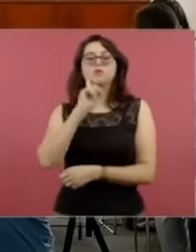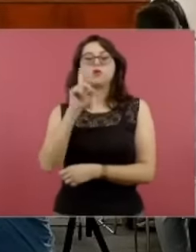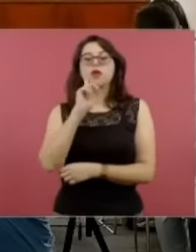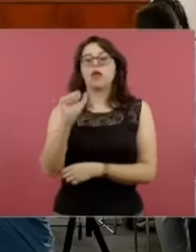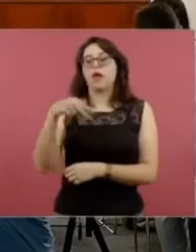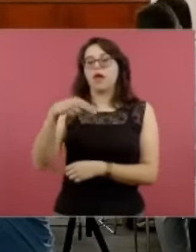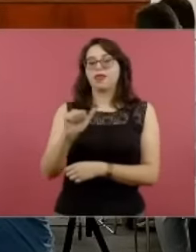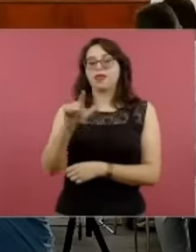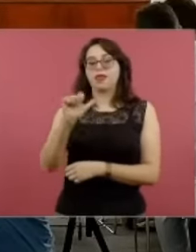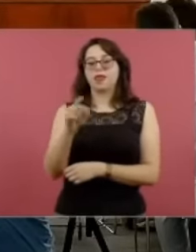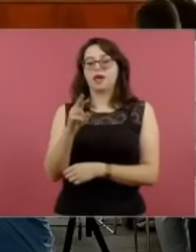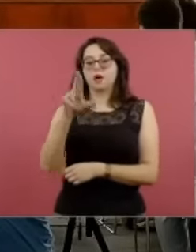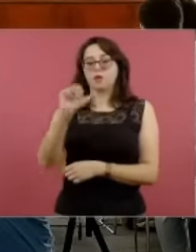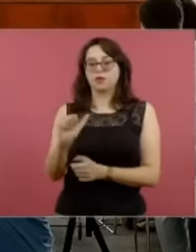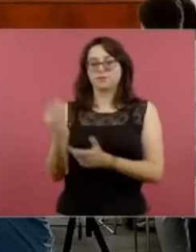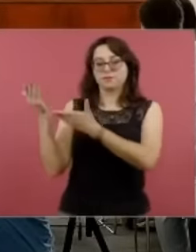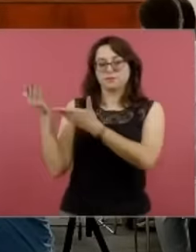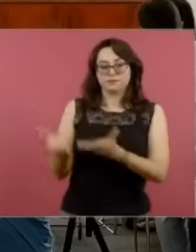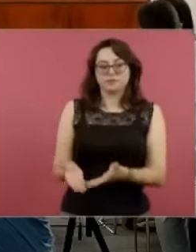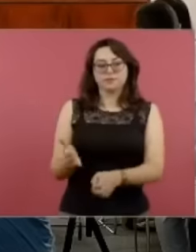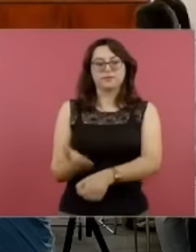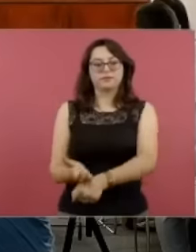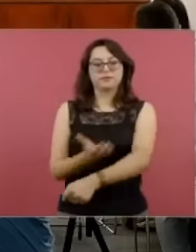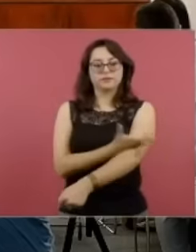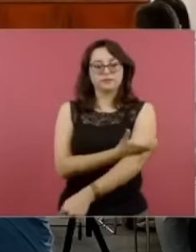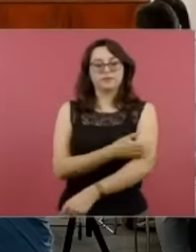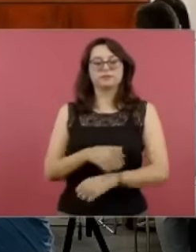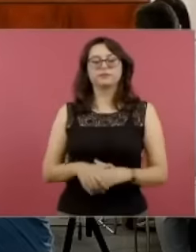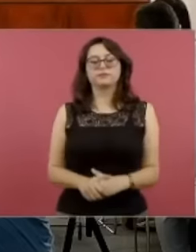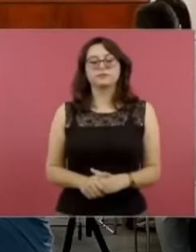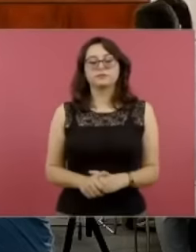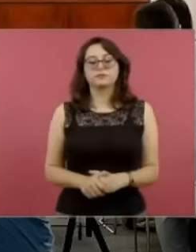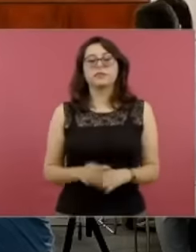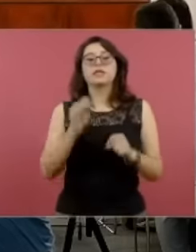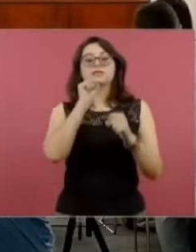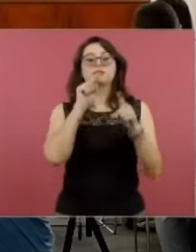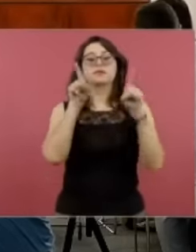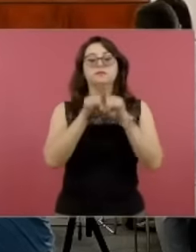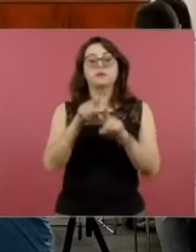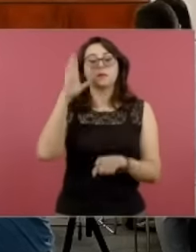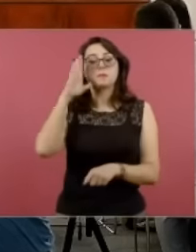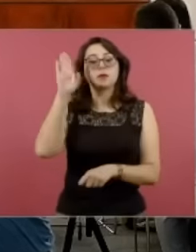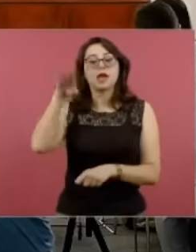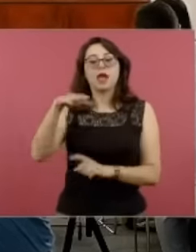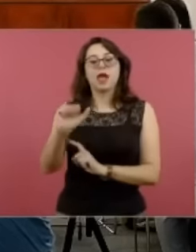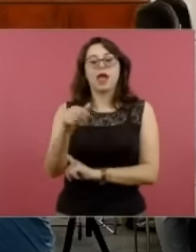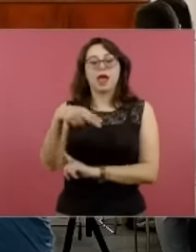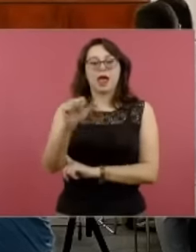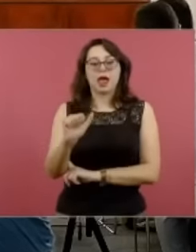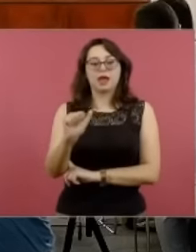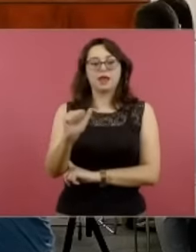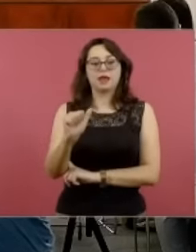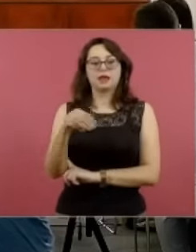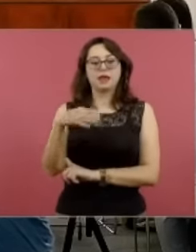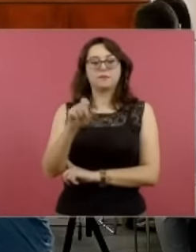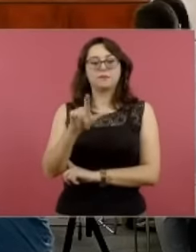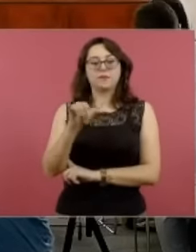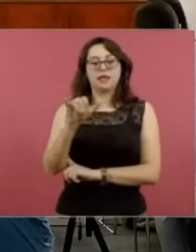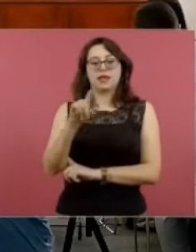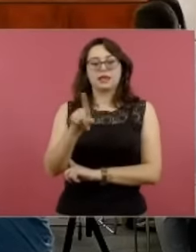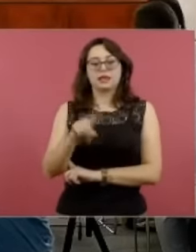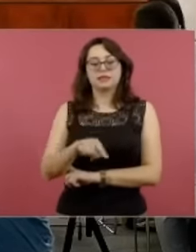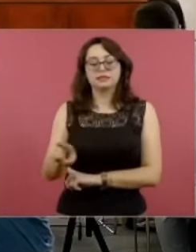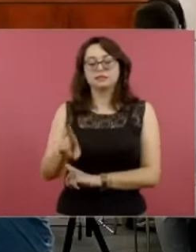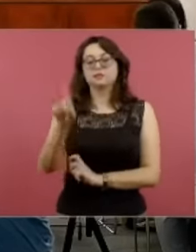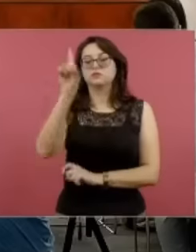está defendiendo públicamente el contenido de los libros de texto gratuito hecho que ha generado una enorme enorme polémica Héctor